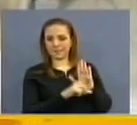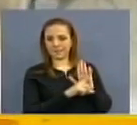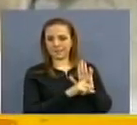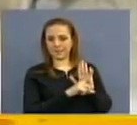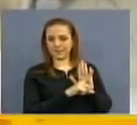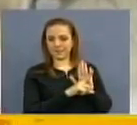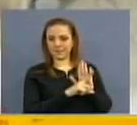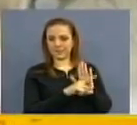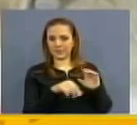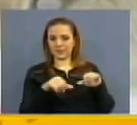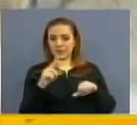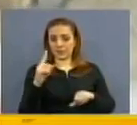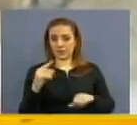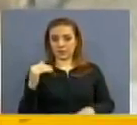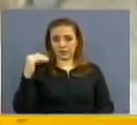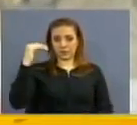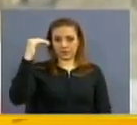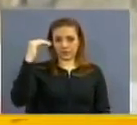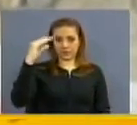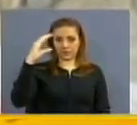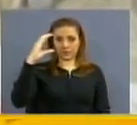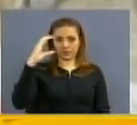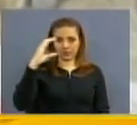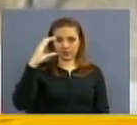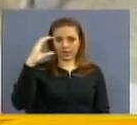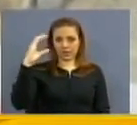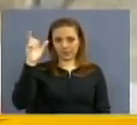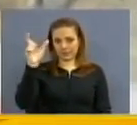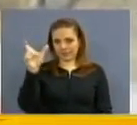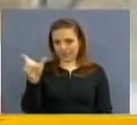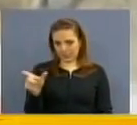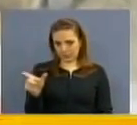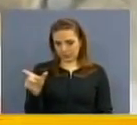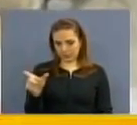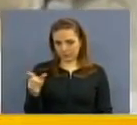encuentra uno, el señor Cristian Carpintero, que se encuentra todavía en el Hospital Santo Tomás.